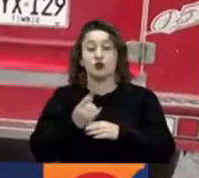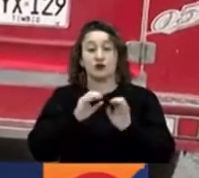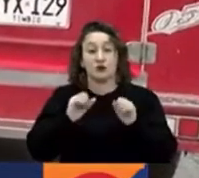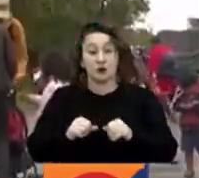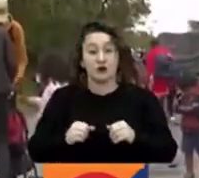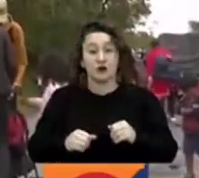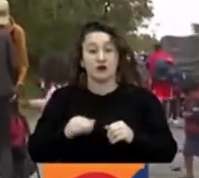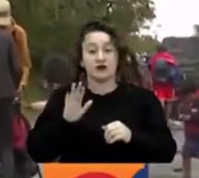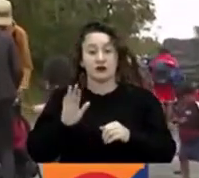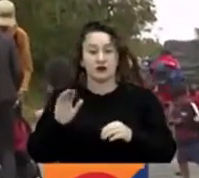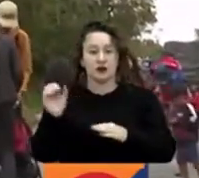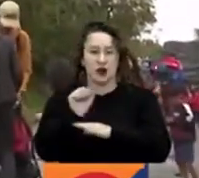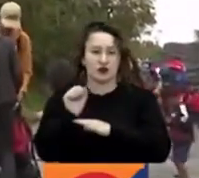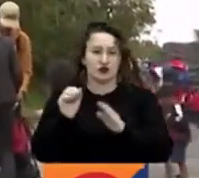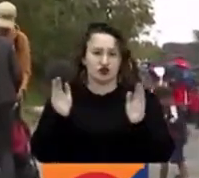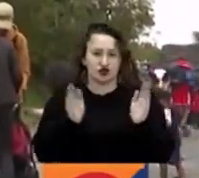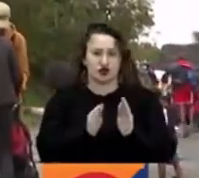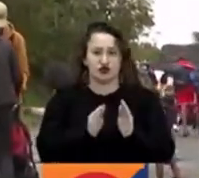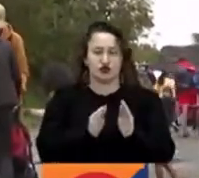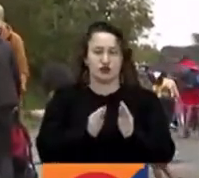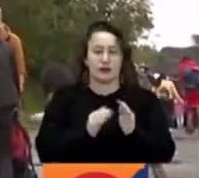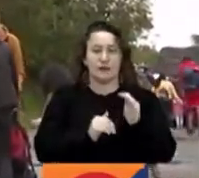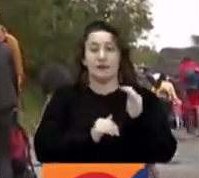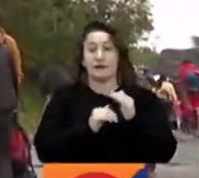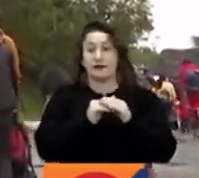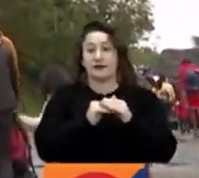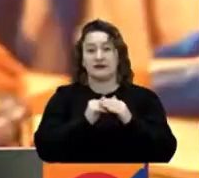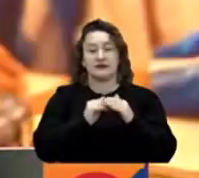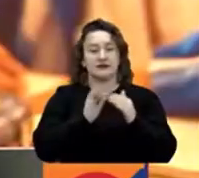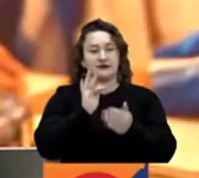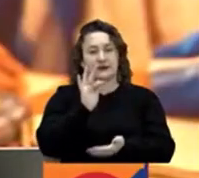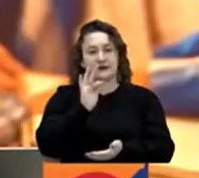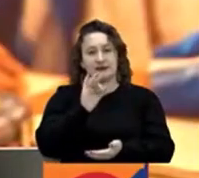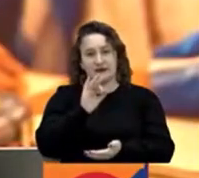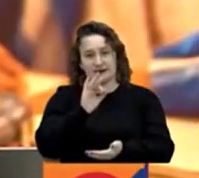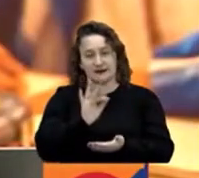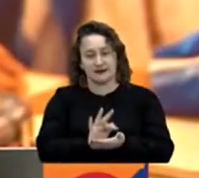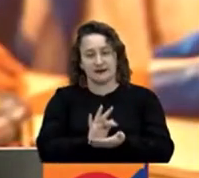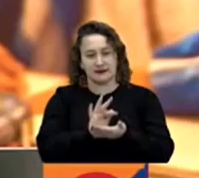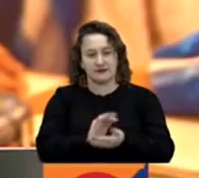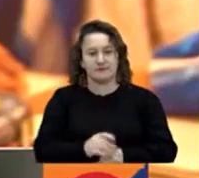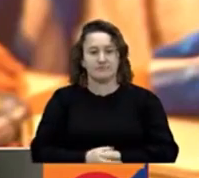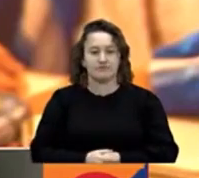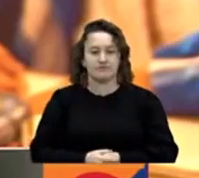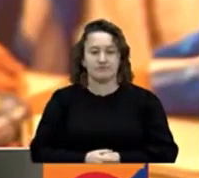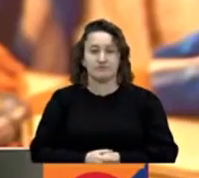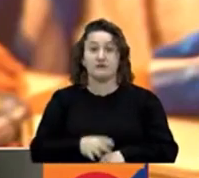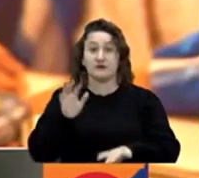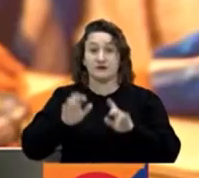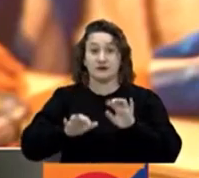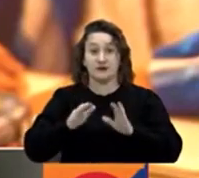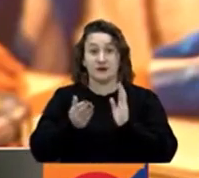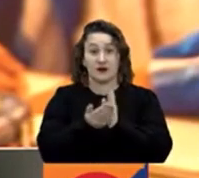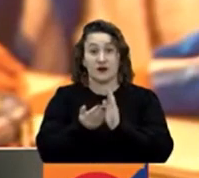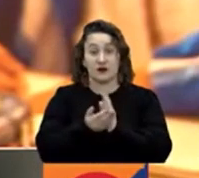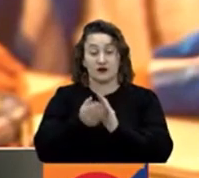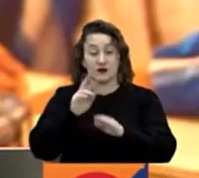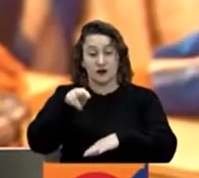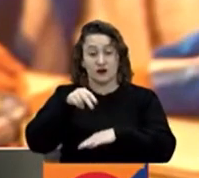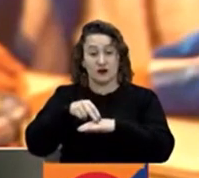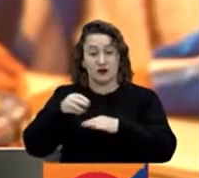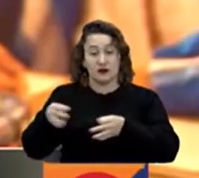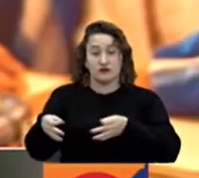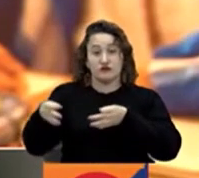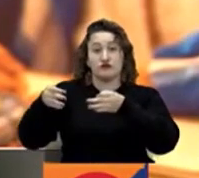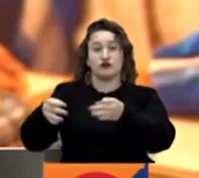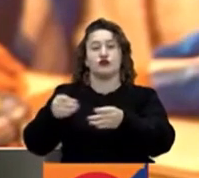vehículos livianos que no superen las 3 toneladas. La Secretaría de Educación de Nariño aplazó el inicio del calendario escolar